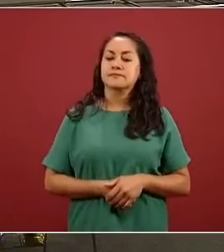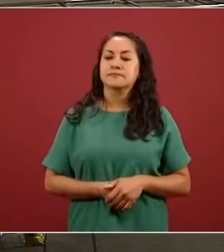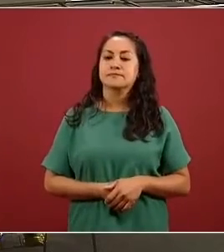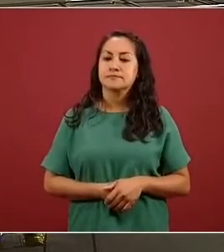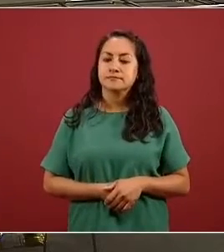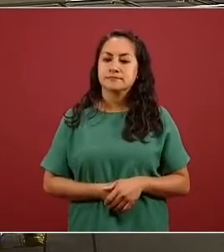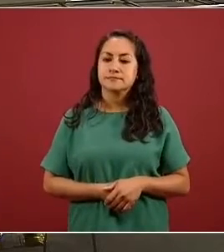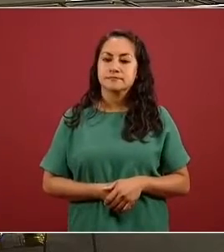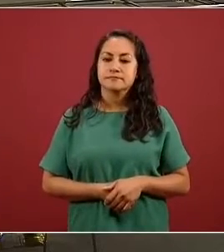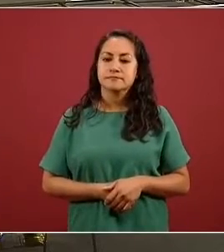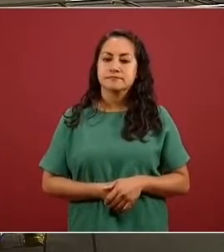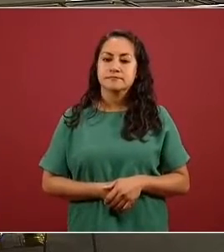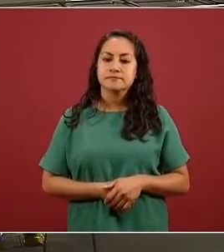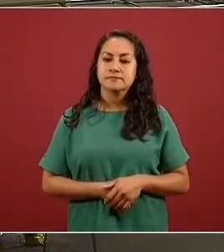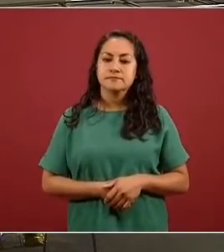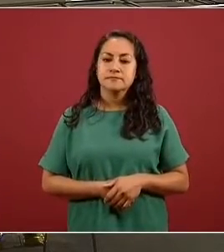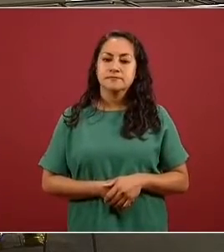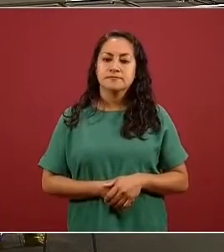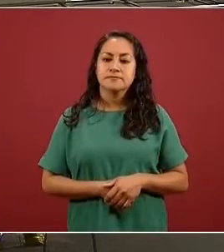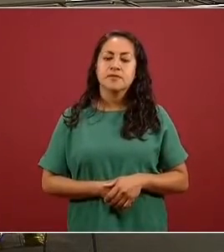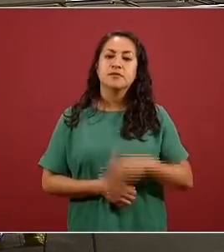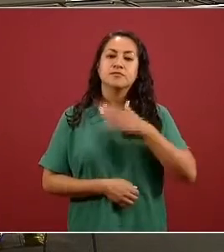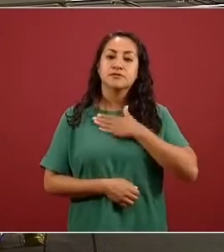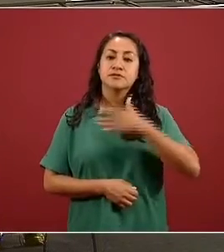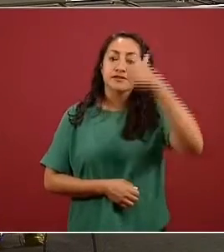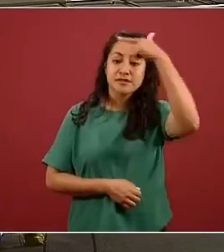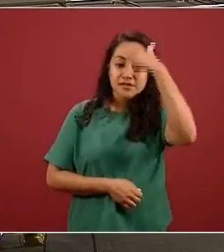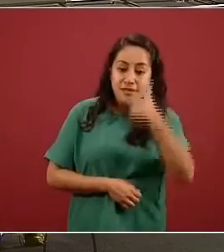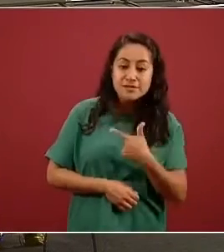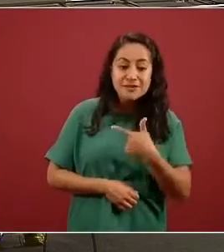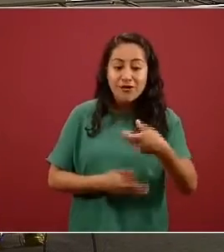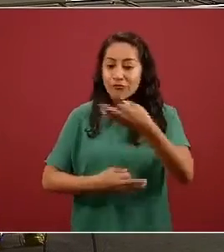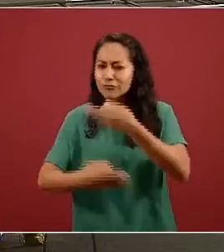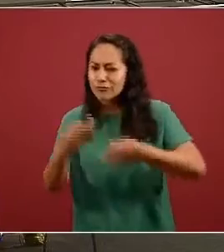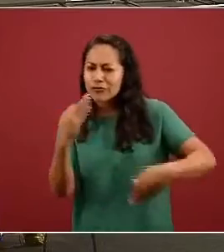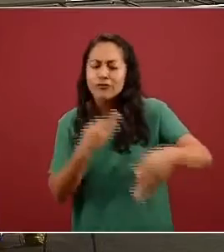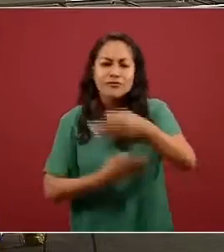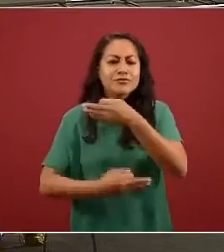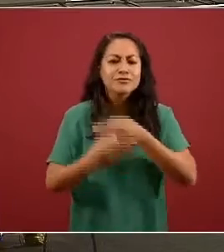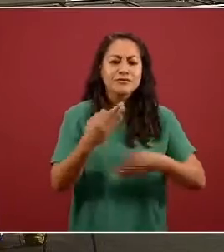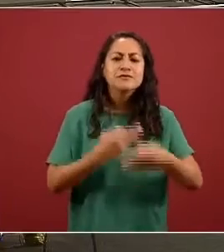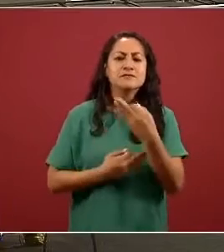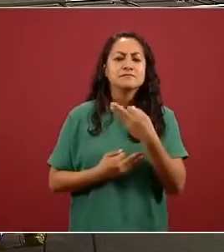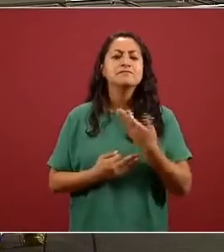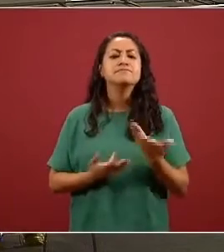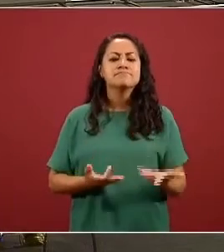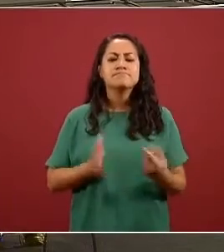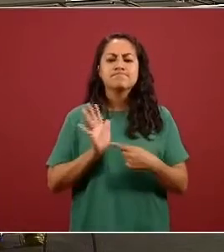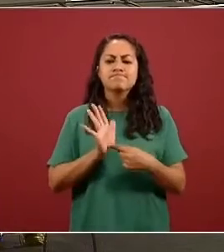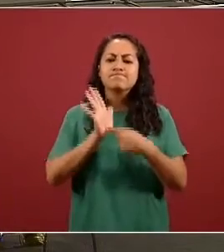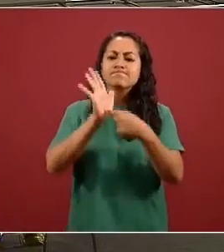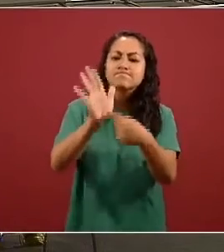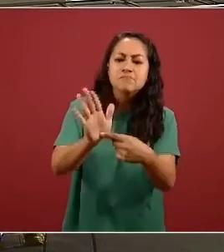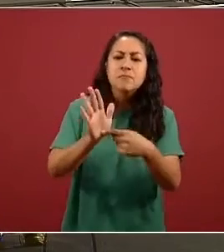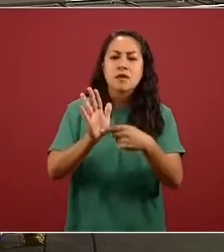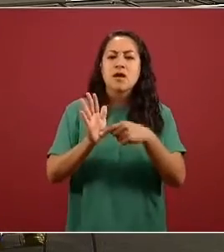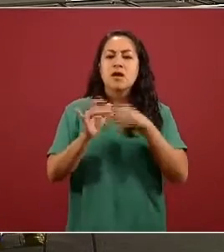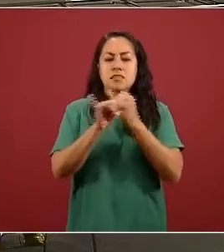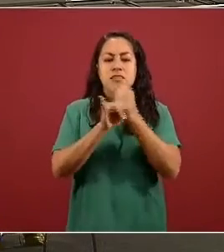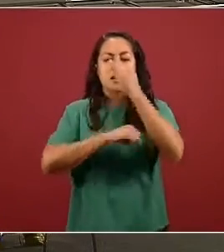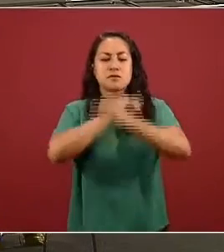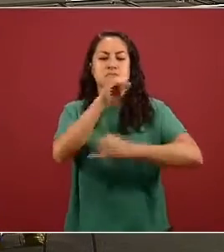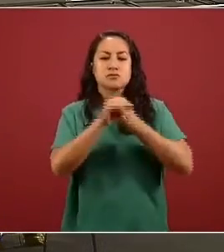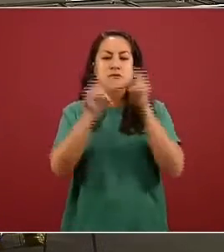Muy buenas noches con todas y todos. Vamos a iniciar con el panorama epidemiológico internacional y